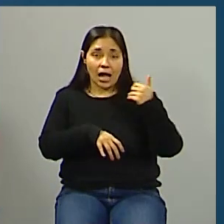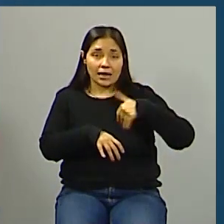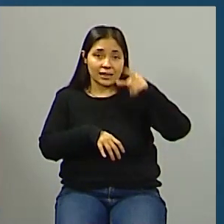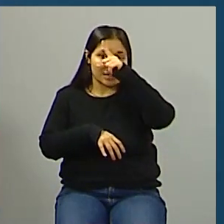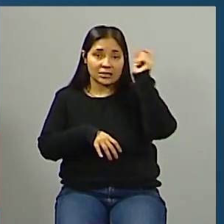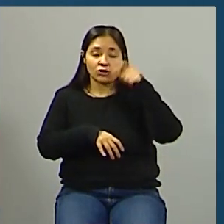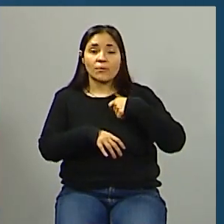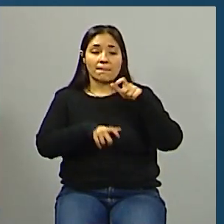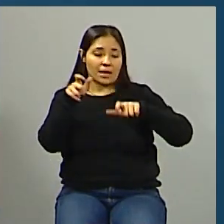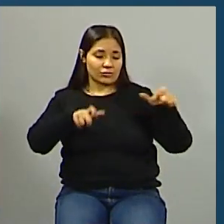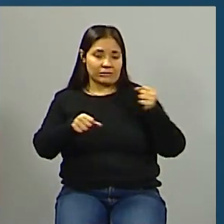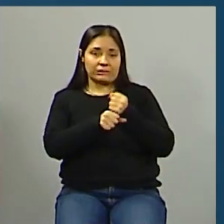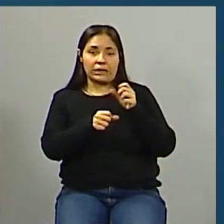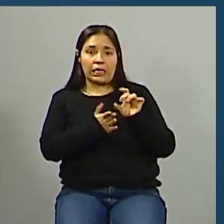sector?